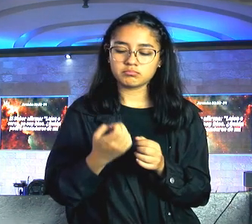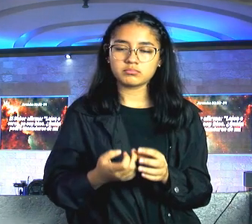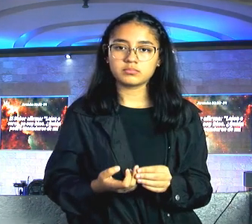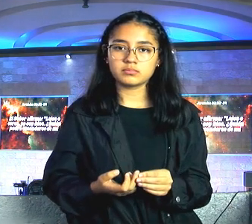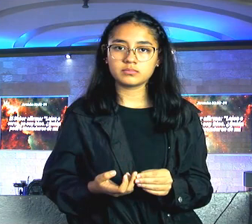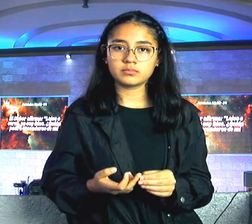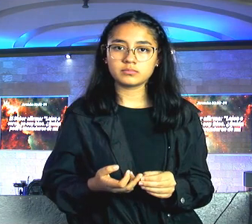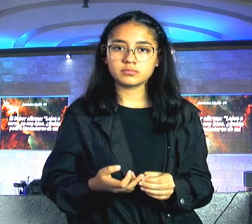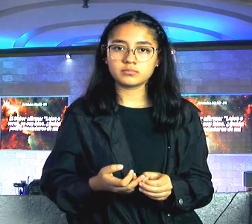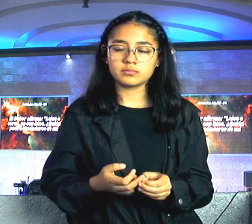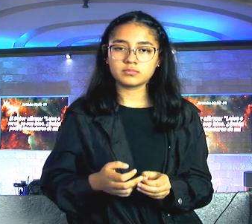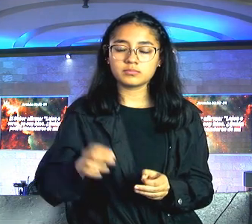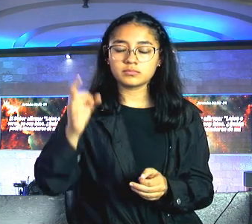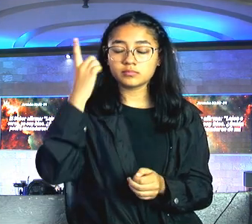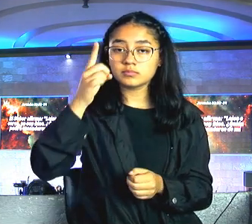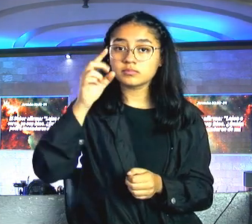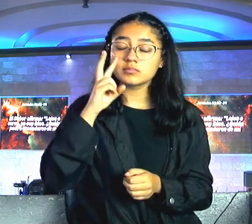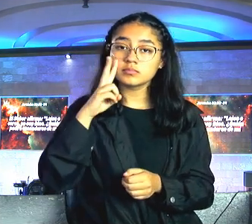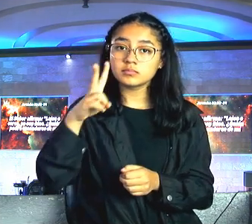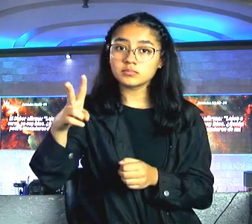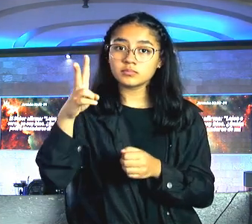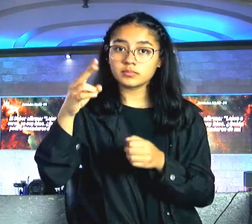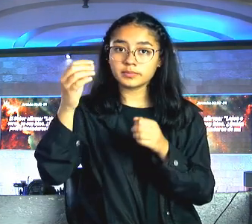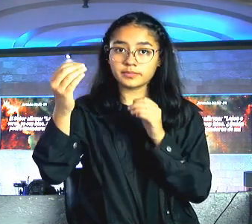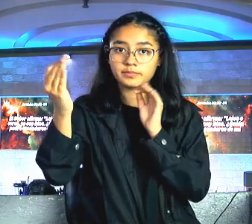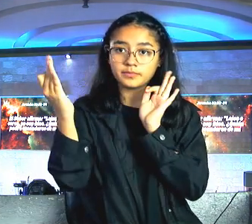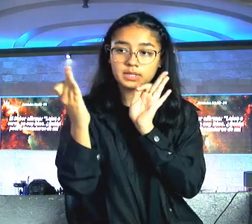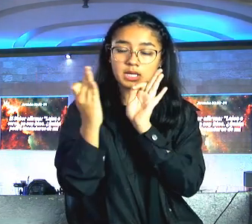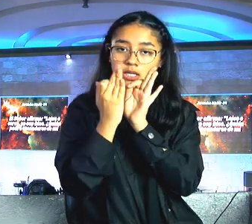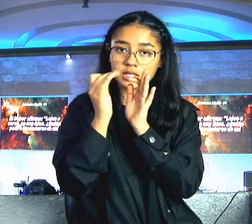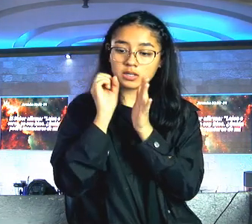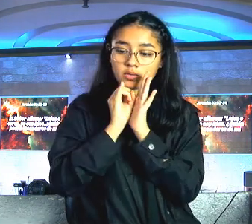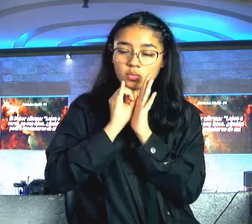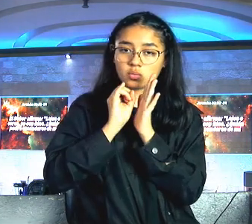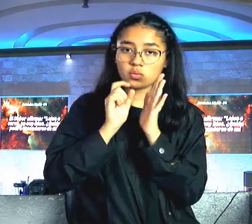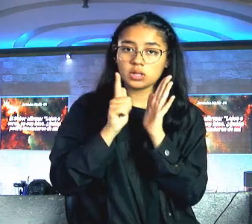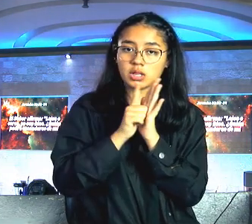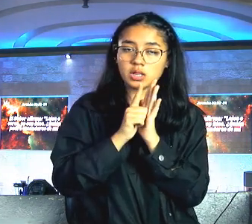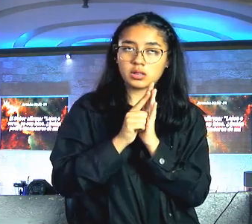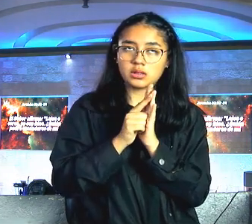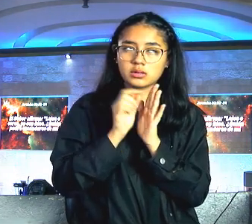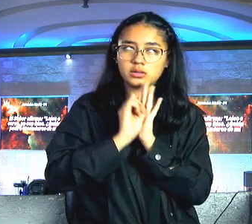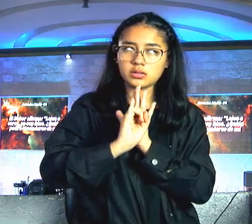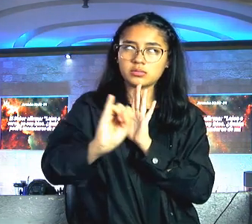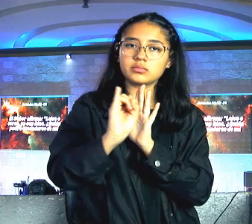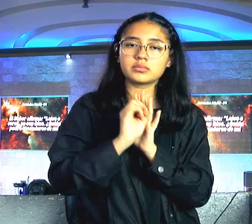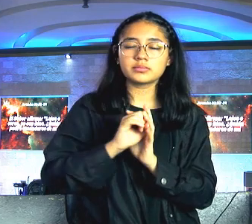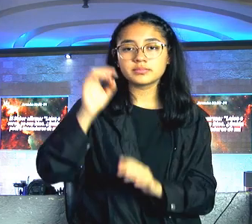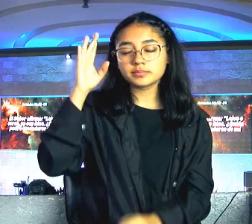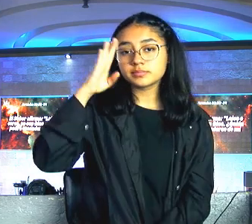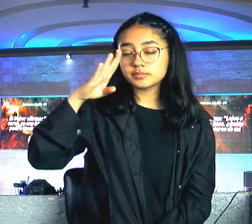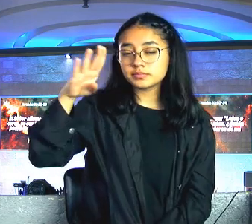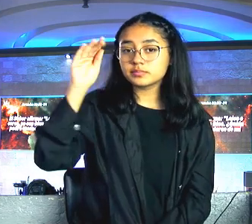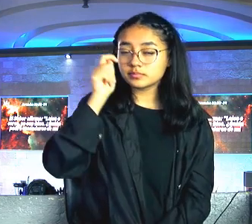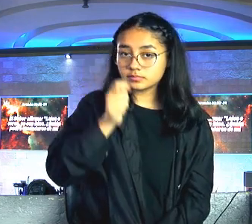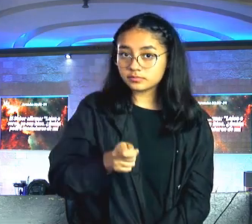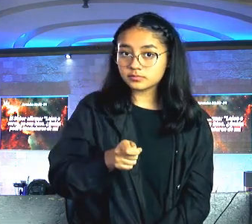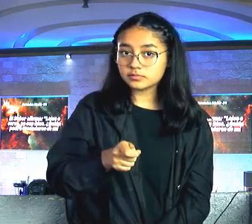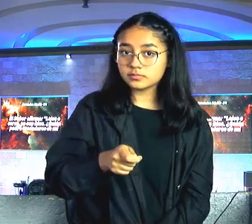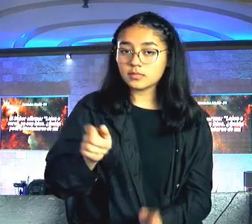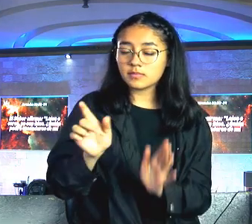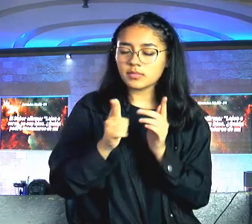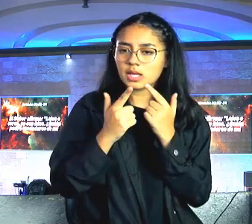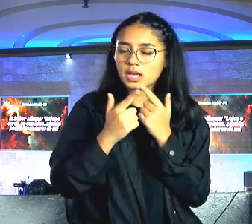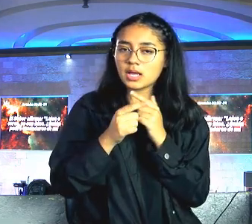24. Fíjate cómo Dios te mira, de cerca o de lejos. Dice, el Señor afirma, lejos o